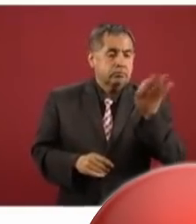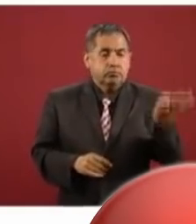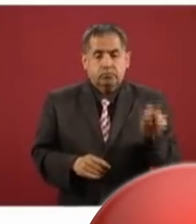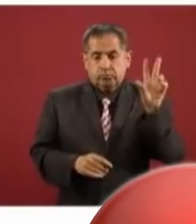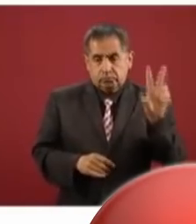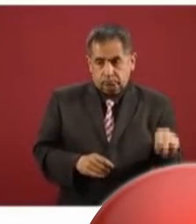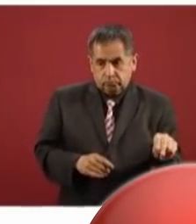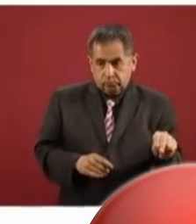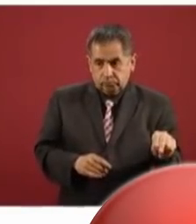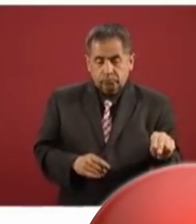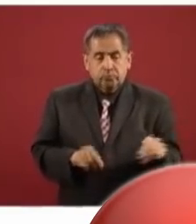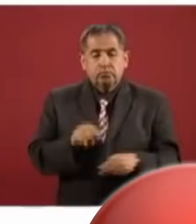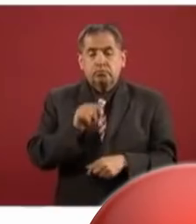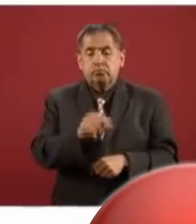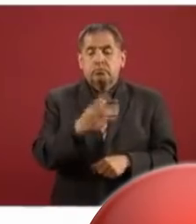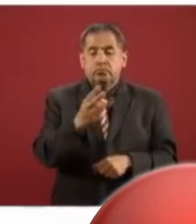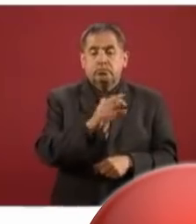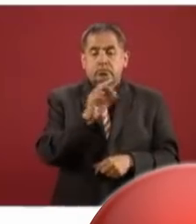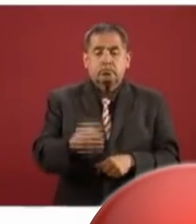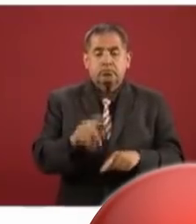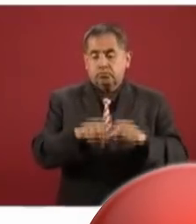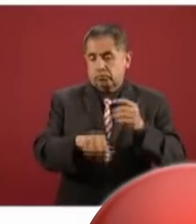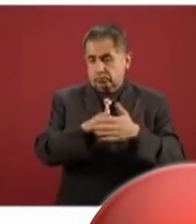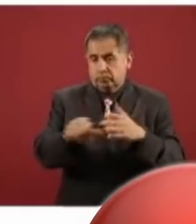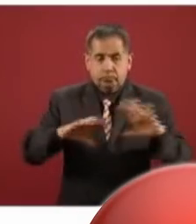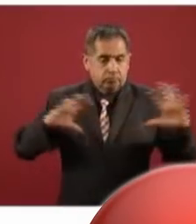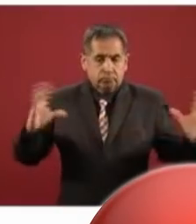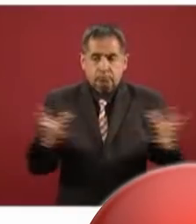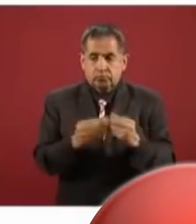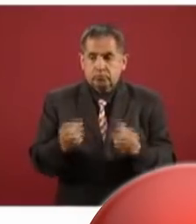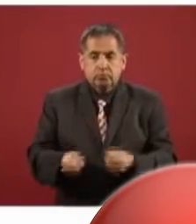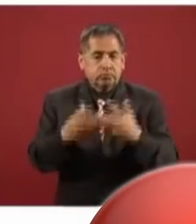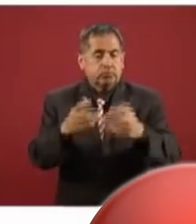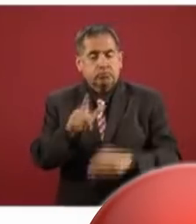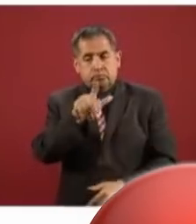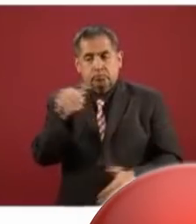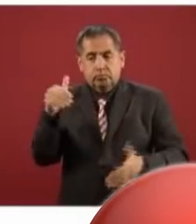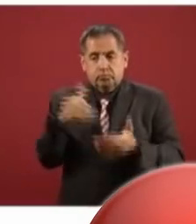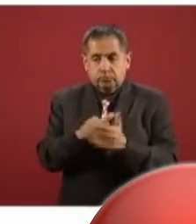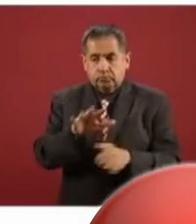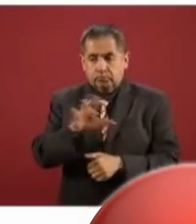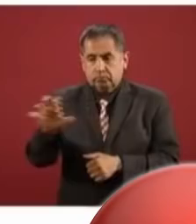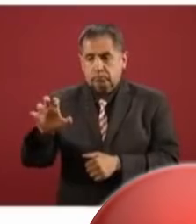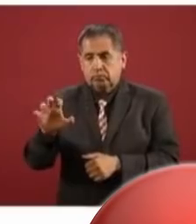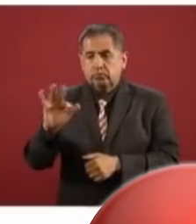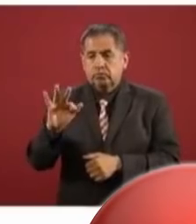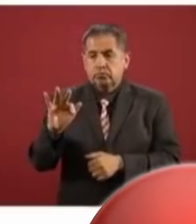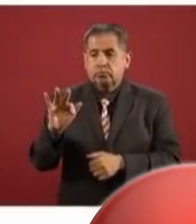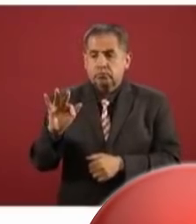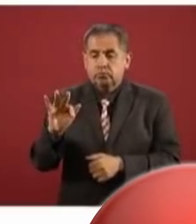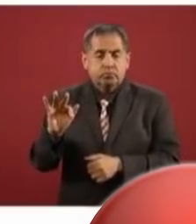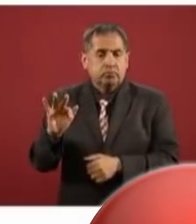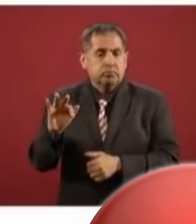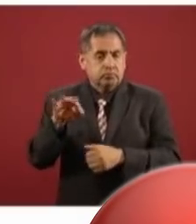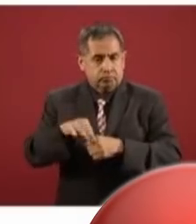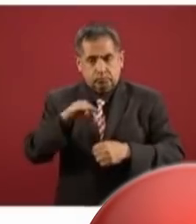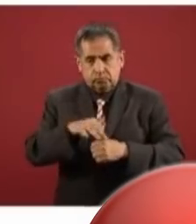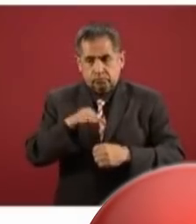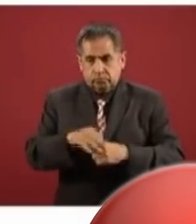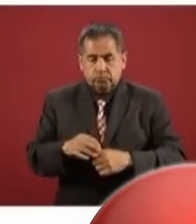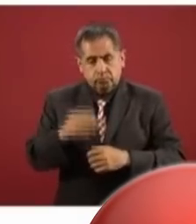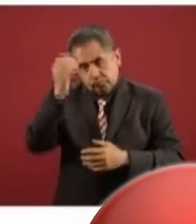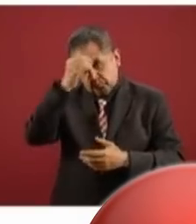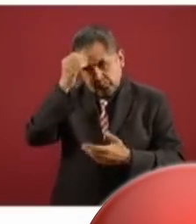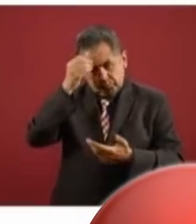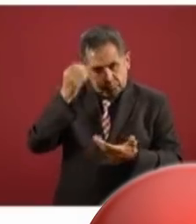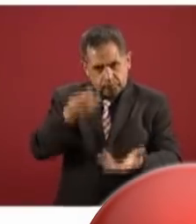11.8% por el no, 0.3% de nulos, para una participación total de 7,540 votos. hubo